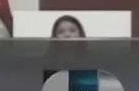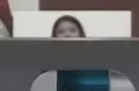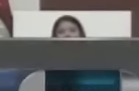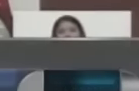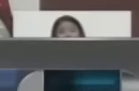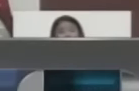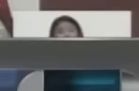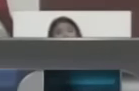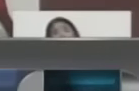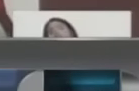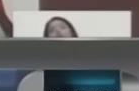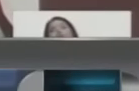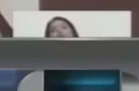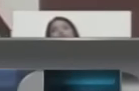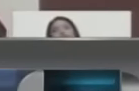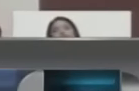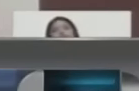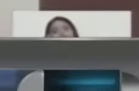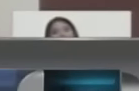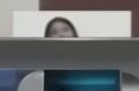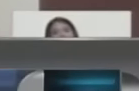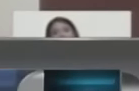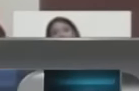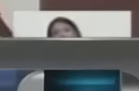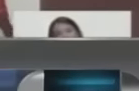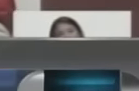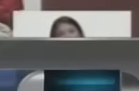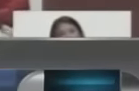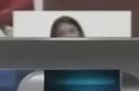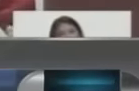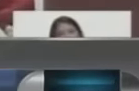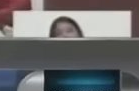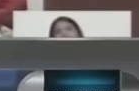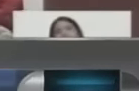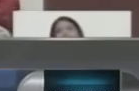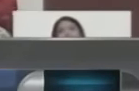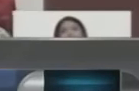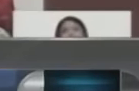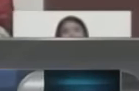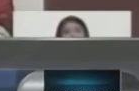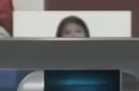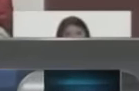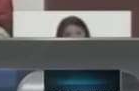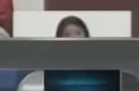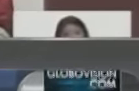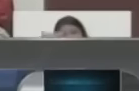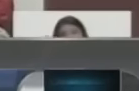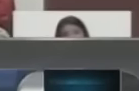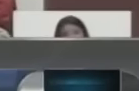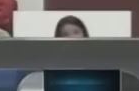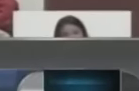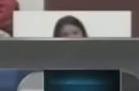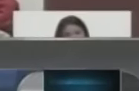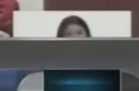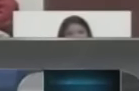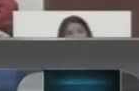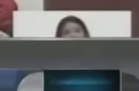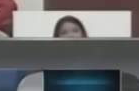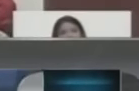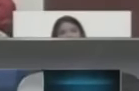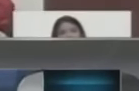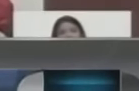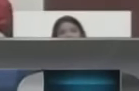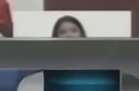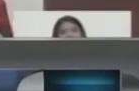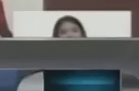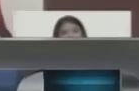desplegado 965 funcionarios de la Dirección de Contrainteligencia Militar y del Servicio Bolivariano